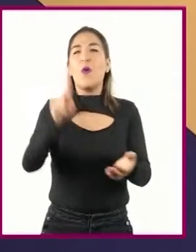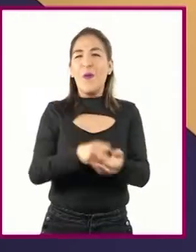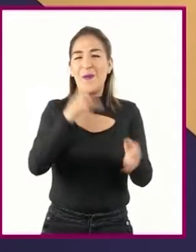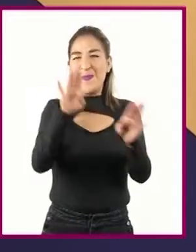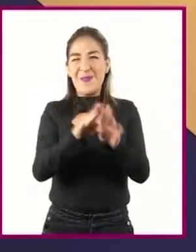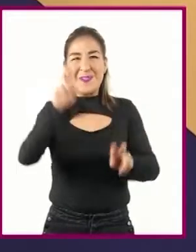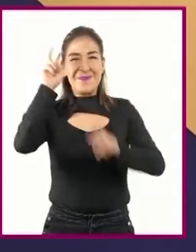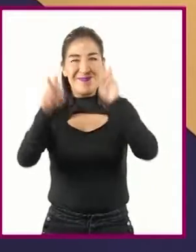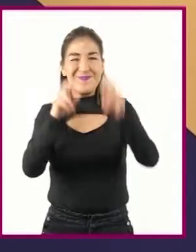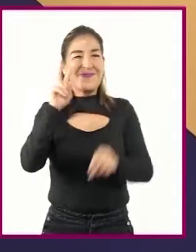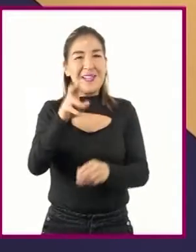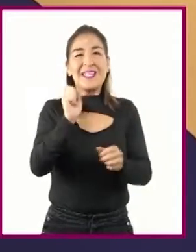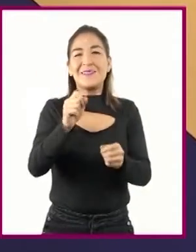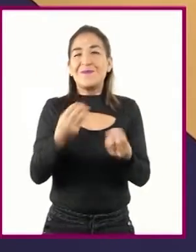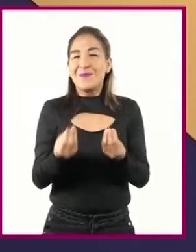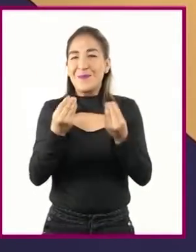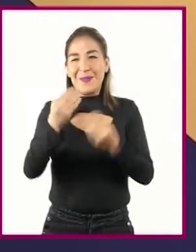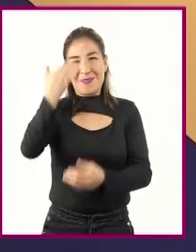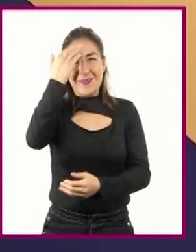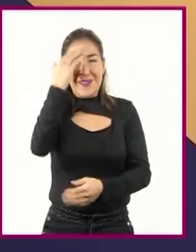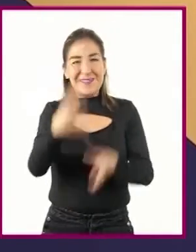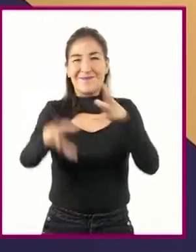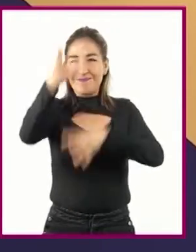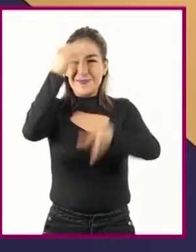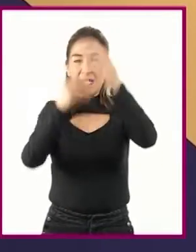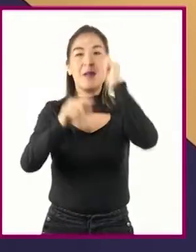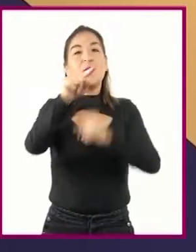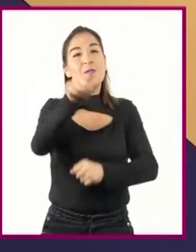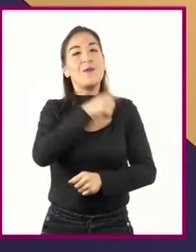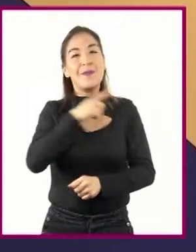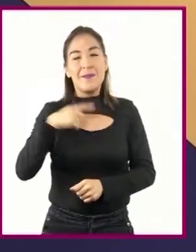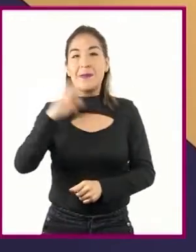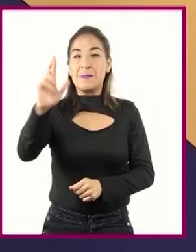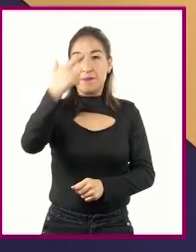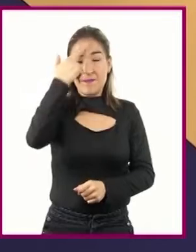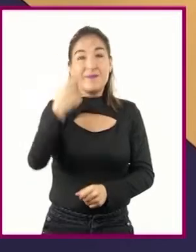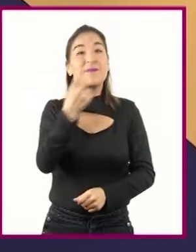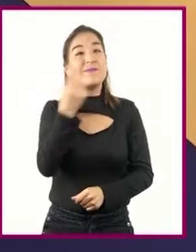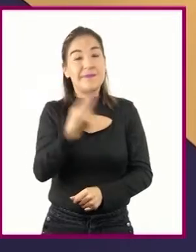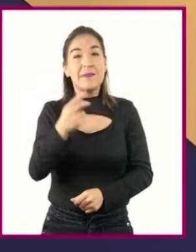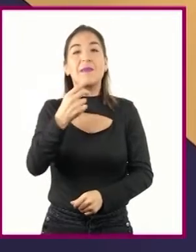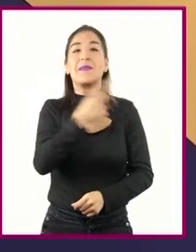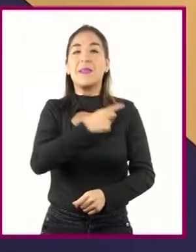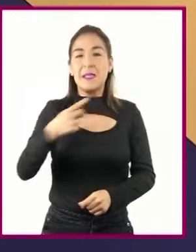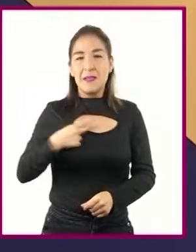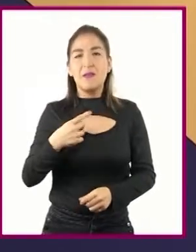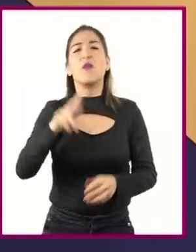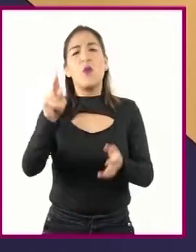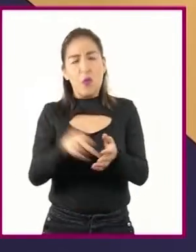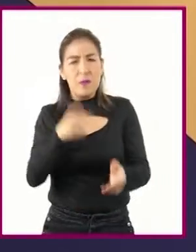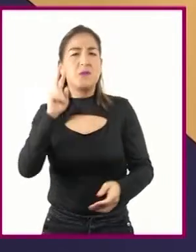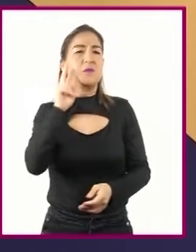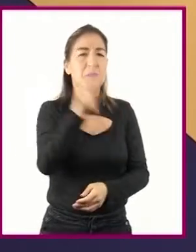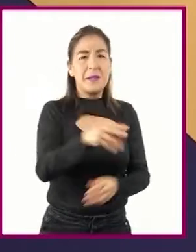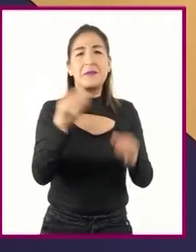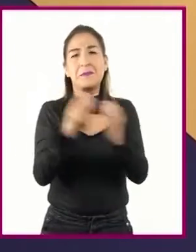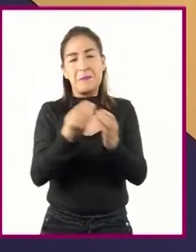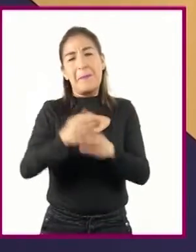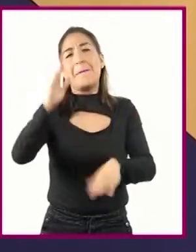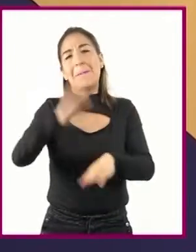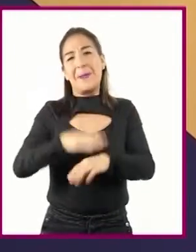aventura llena de conocimientos. Recuerden que si lo consideran necesario, pueden volver a ver la sesión más